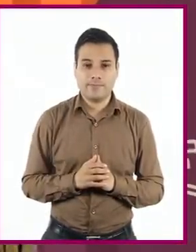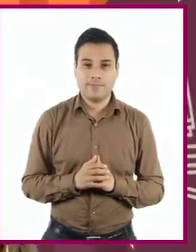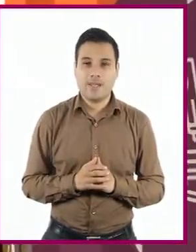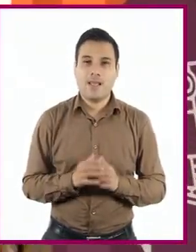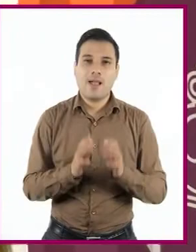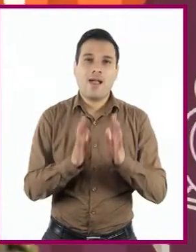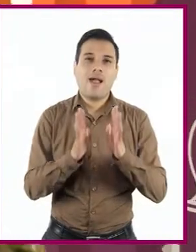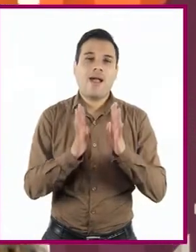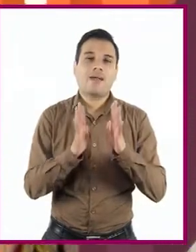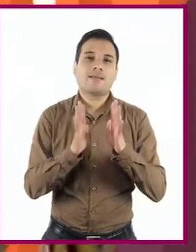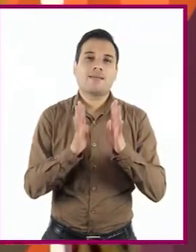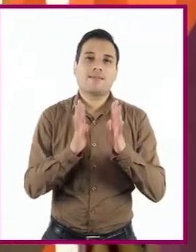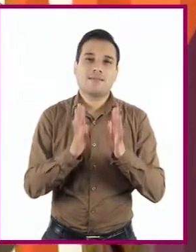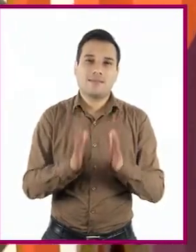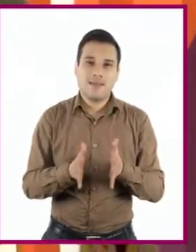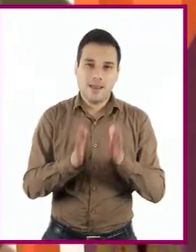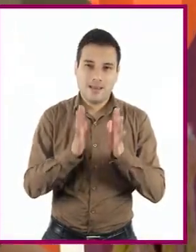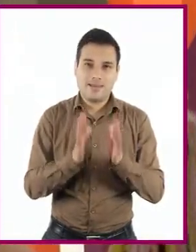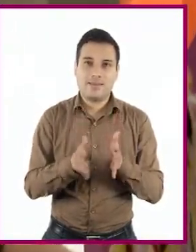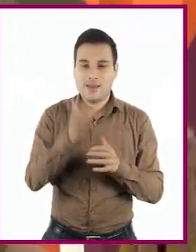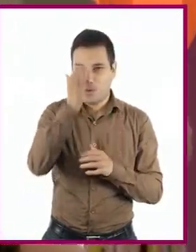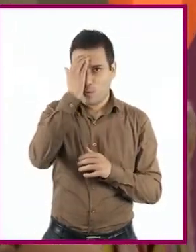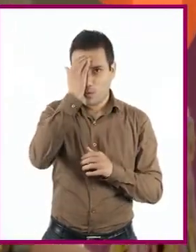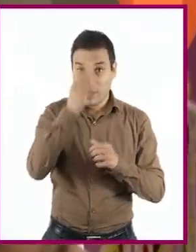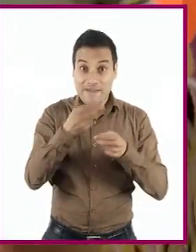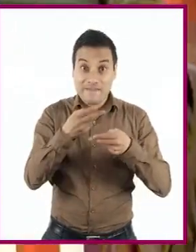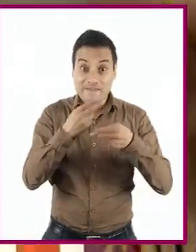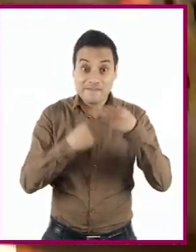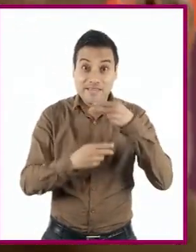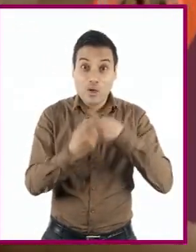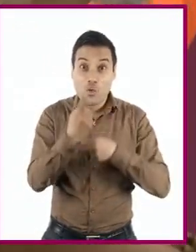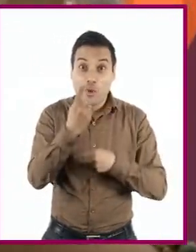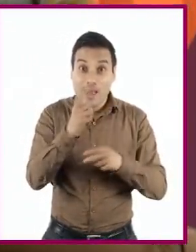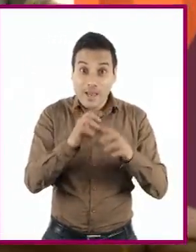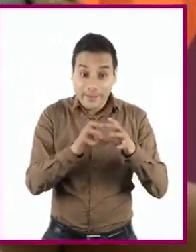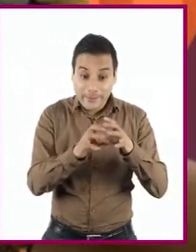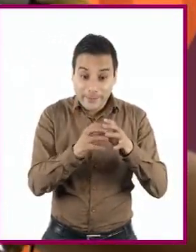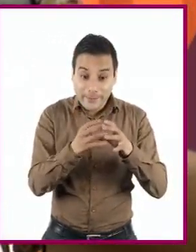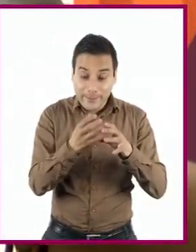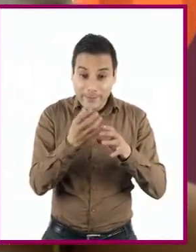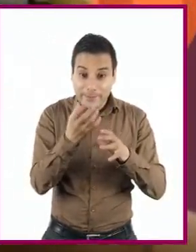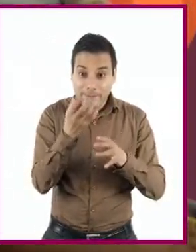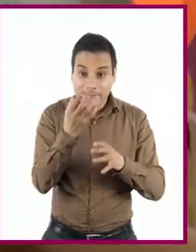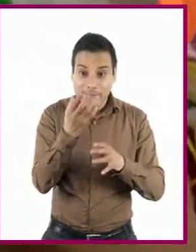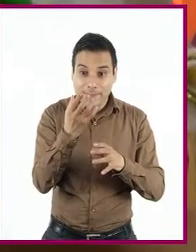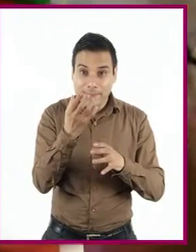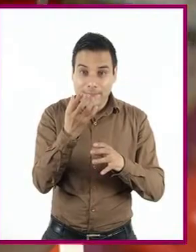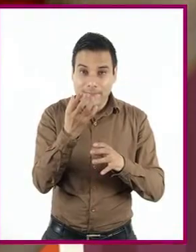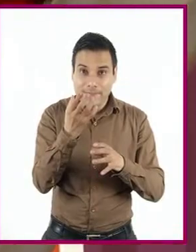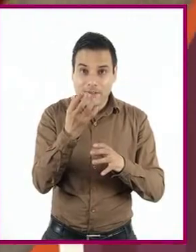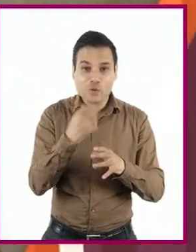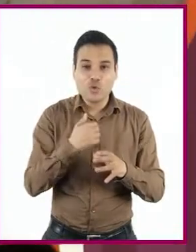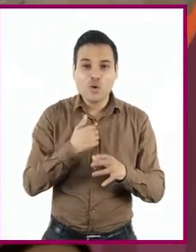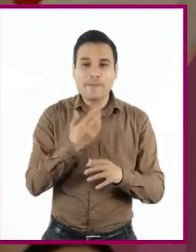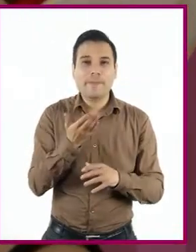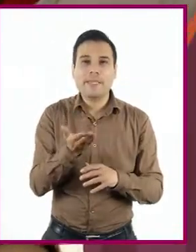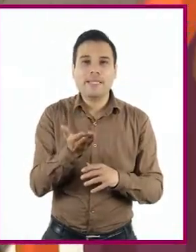Ah, pues ahí viene una. Yo voy a pedir,